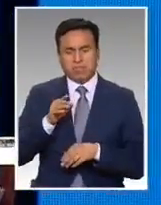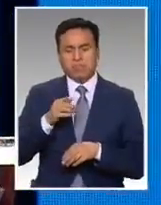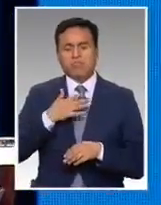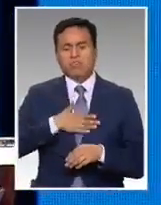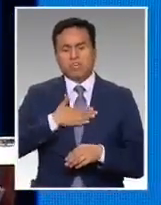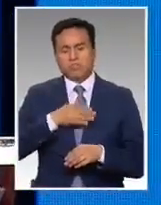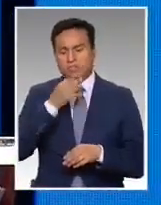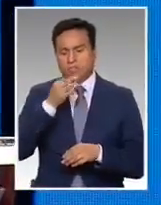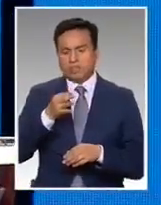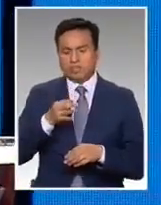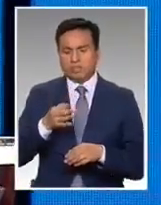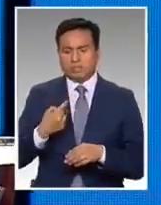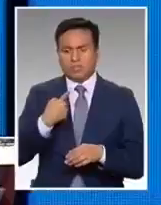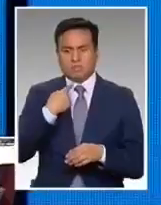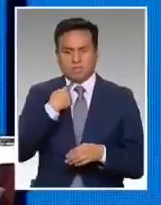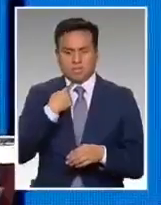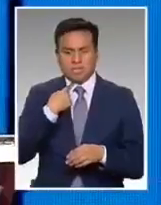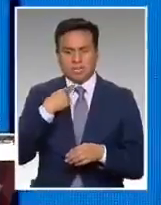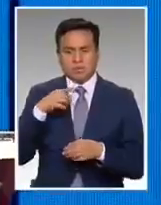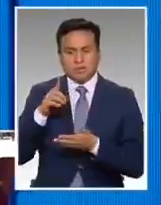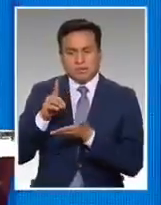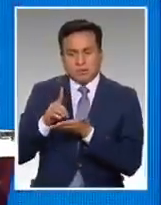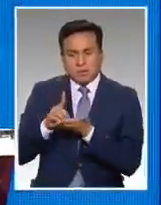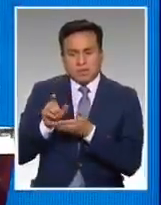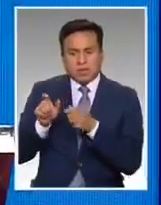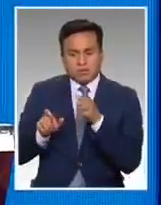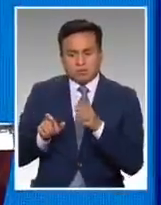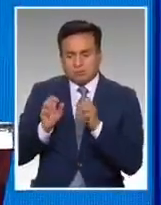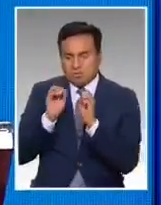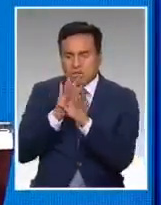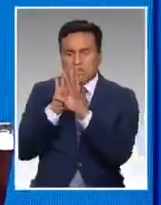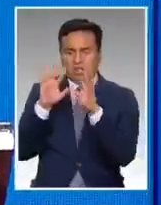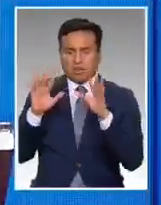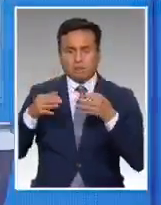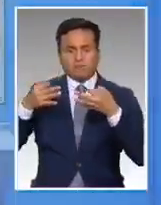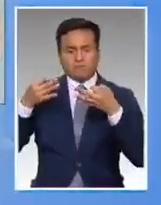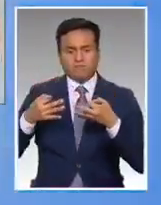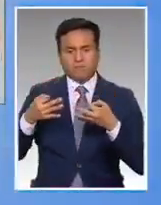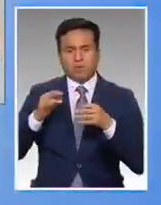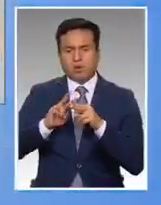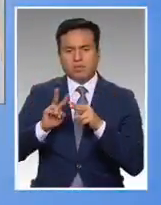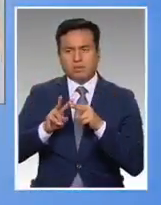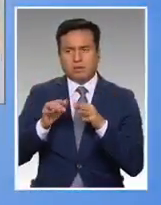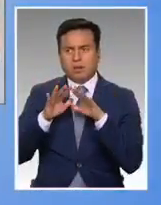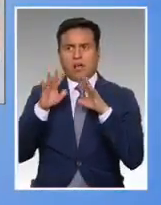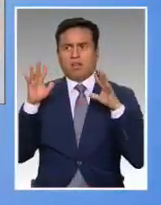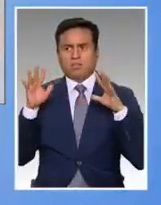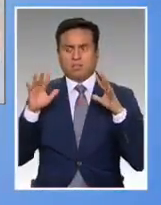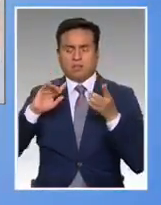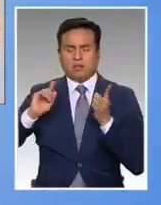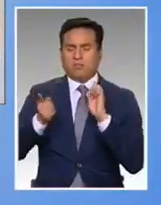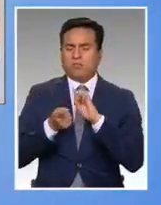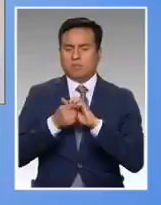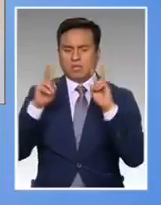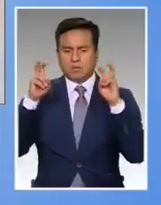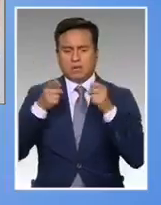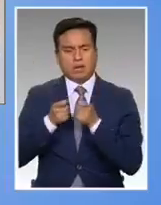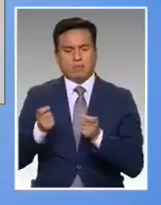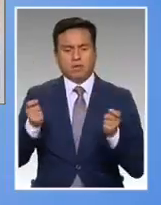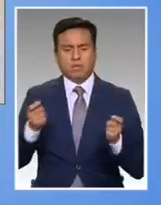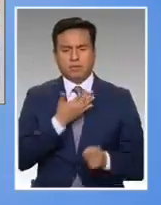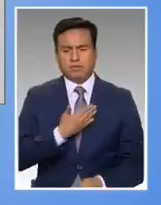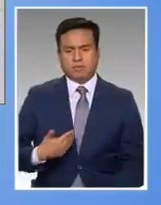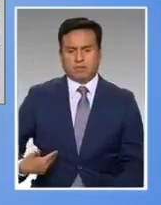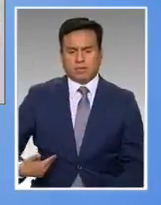quiero decir que una metida de pata de un parlamentario se aclara como corresponde y no se magnifica ni se transforma el tema de una campaña presidencial